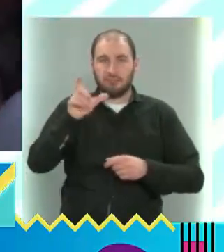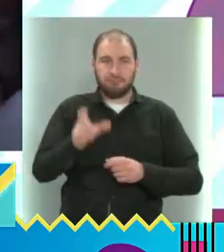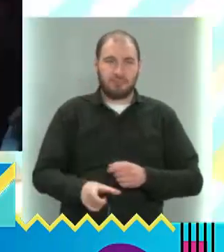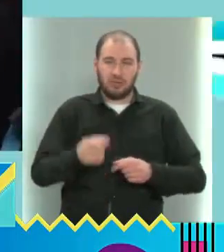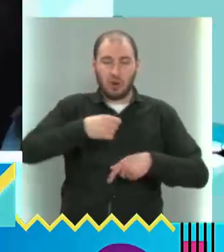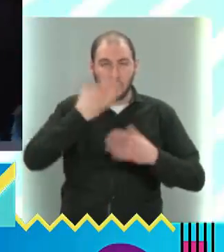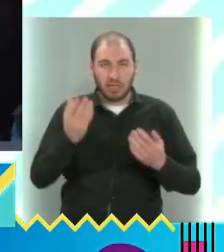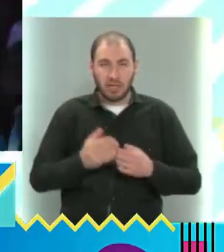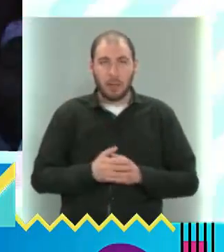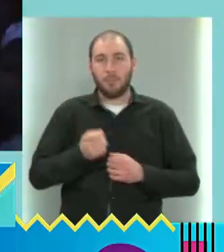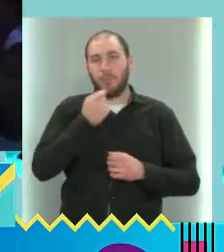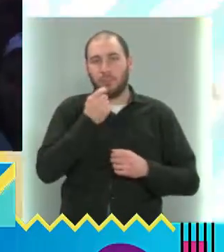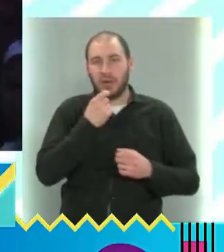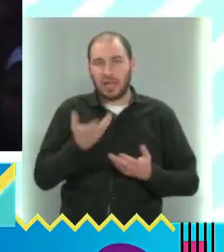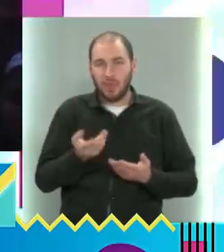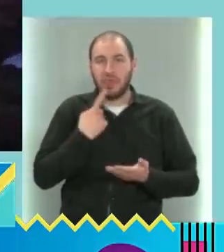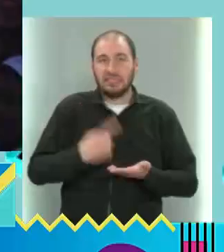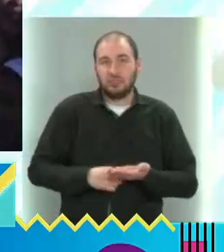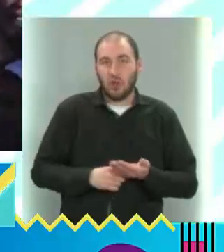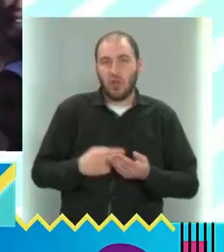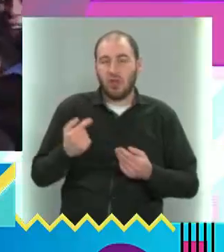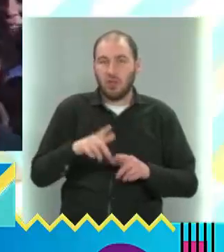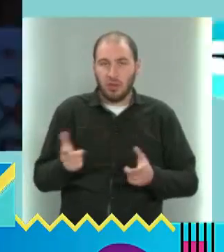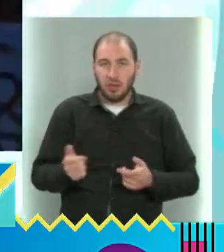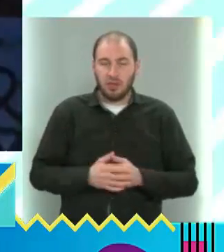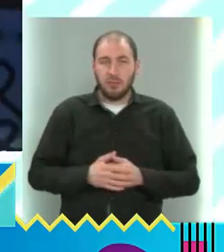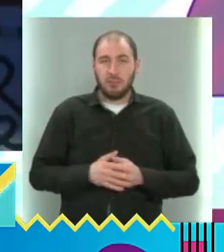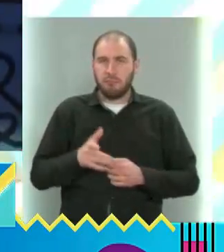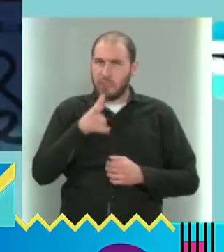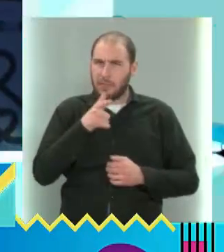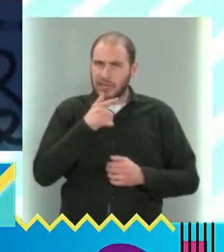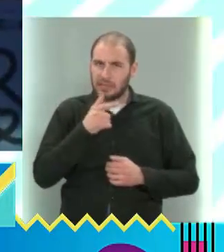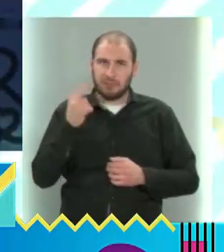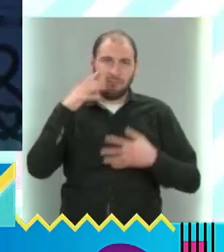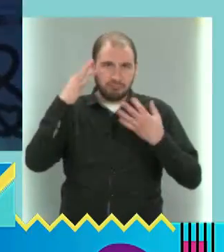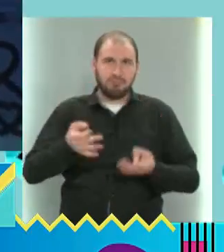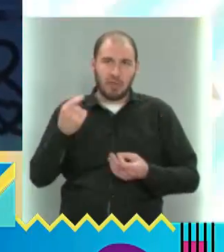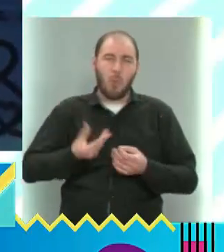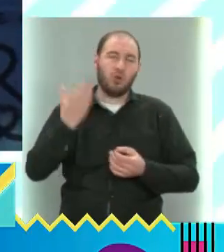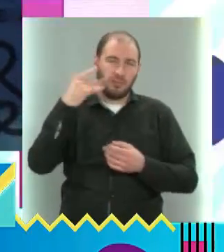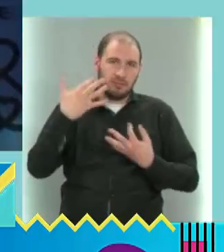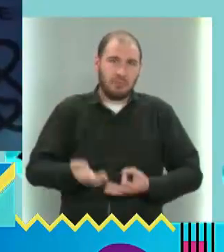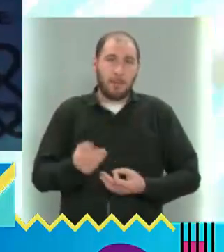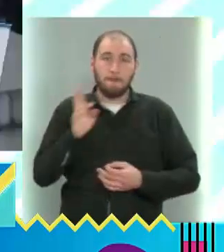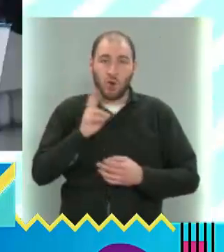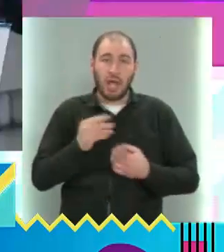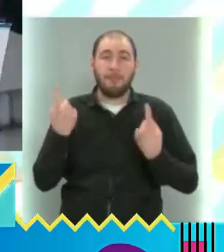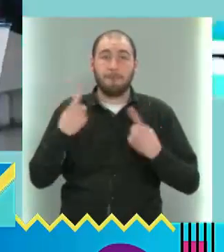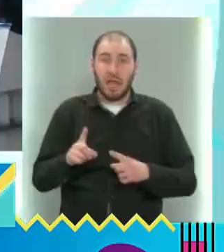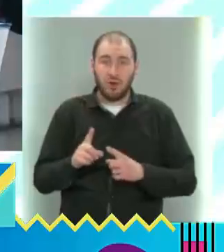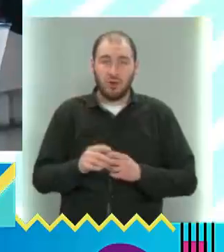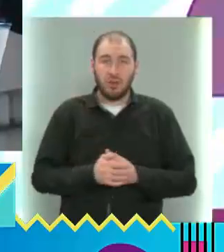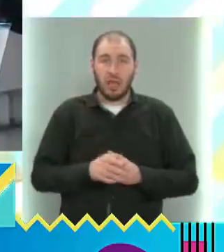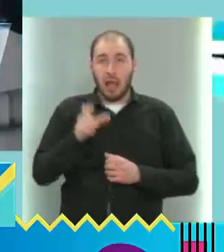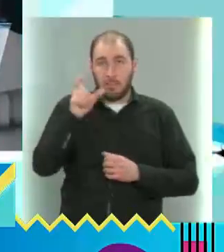determinado, aunque, por ejemplo, se decía no penar, lo cual me parece sensato en muchas ocasiones, a la mujer, pero sí a